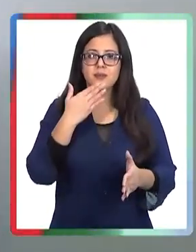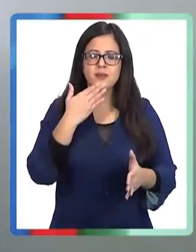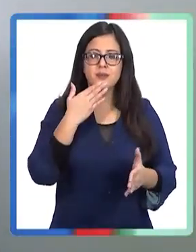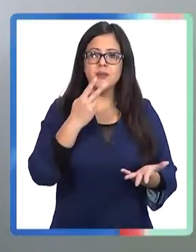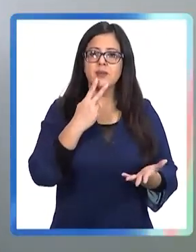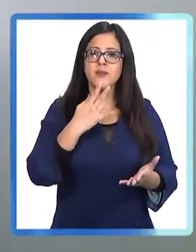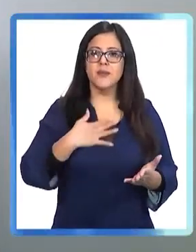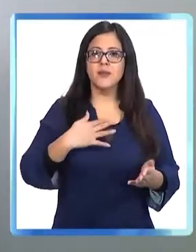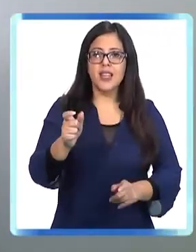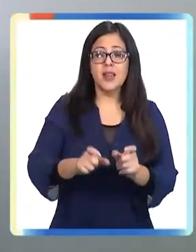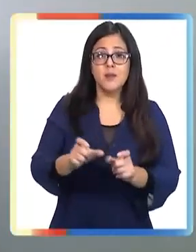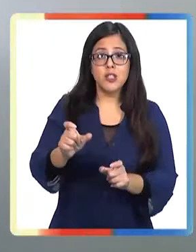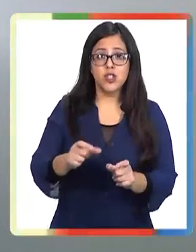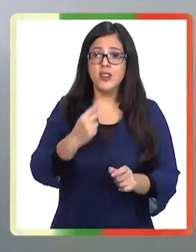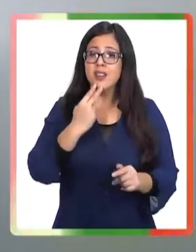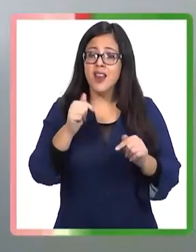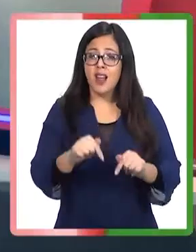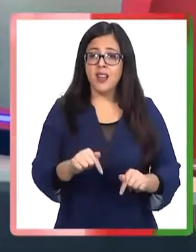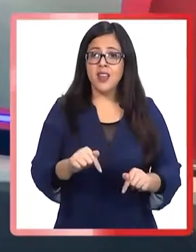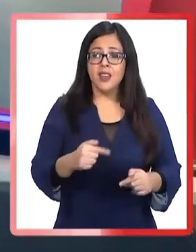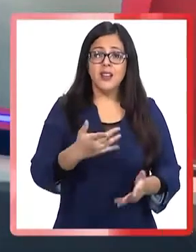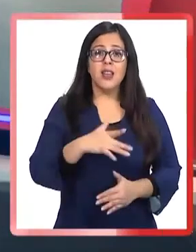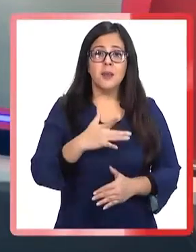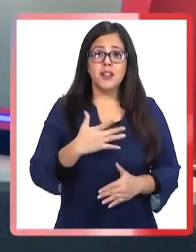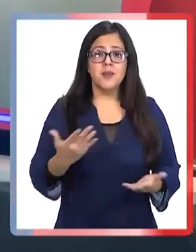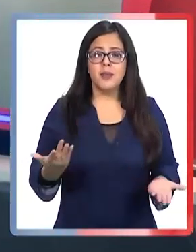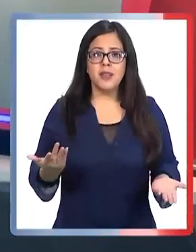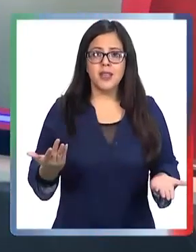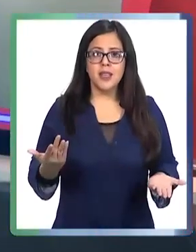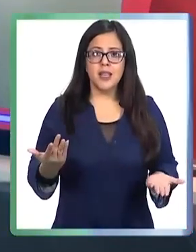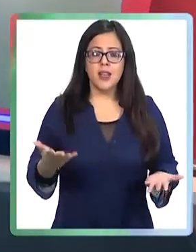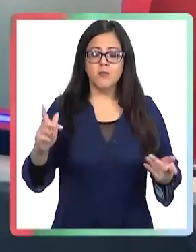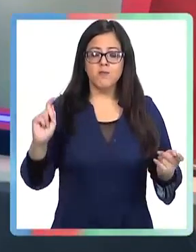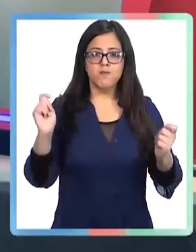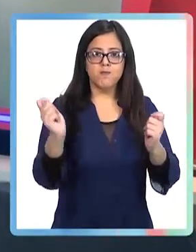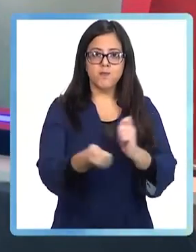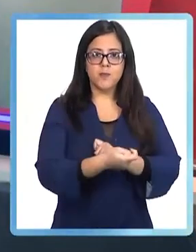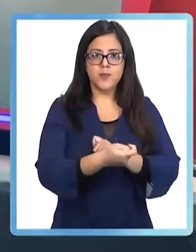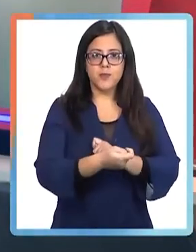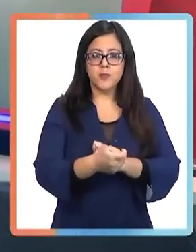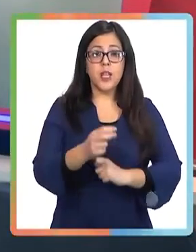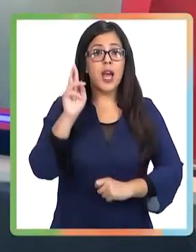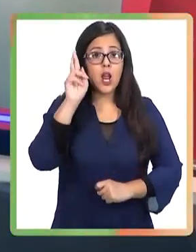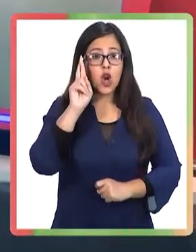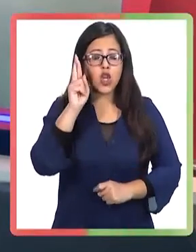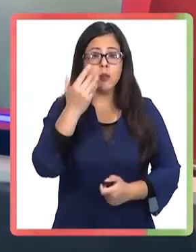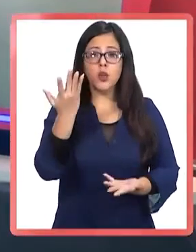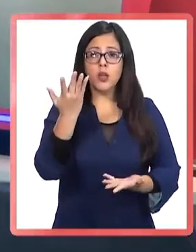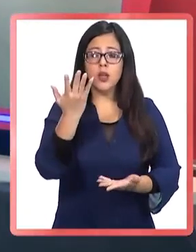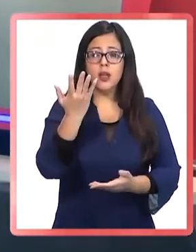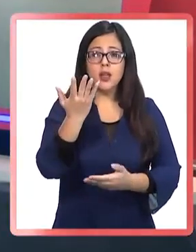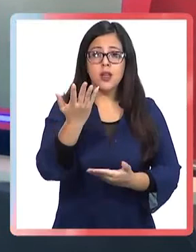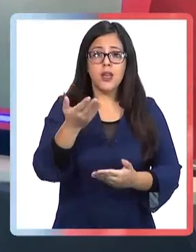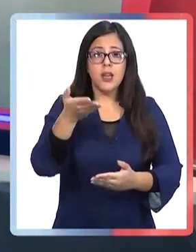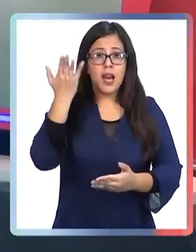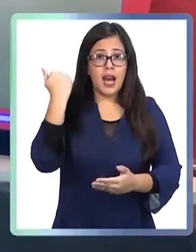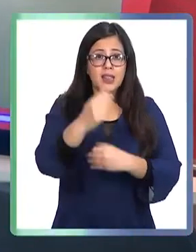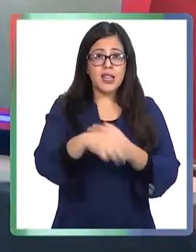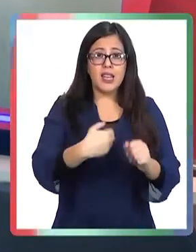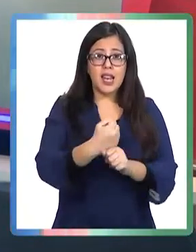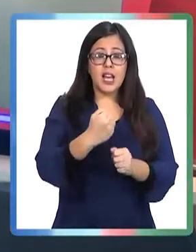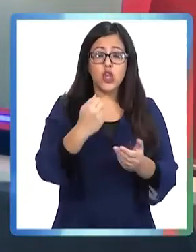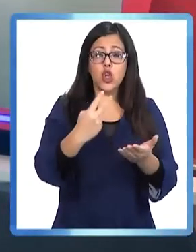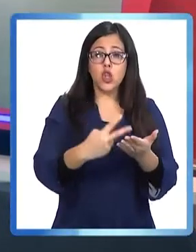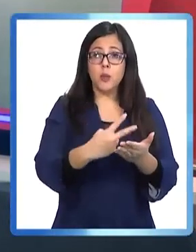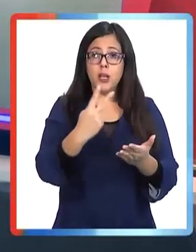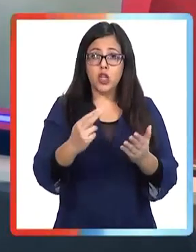también la vida de los colchaninos ha sido lamentablemente modificada. Recordemos que en el censo